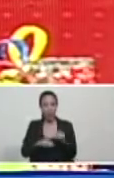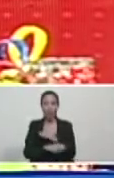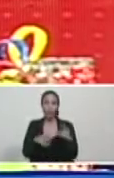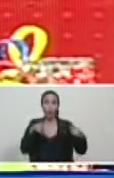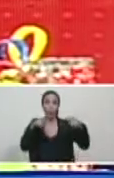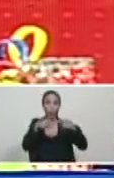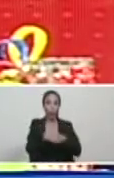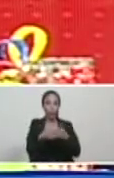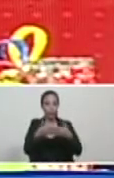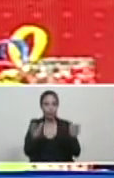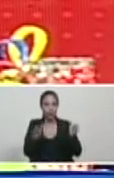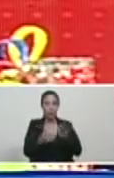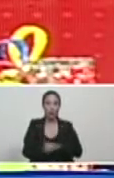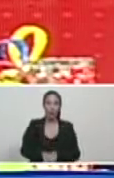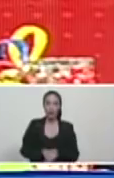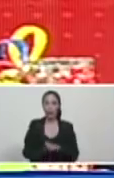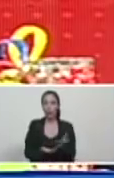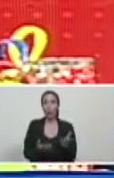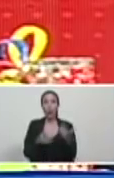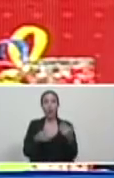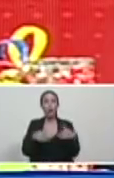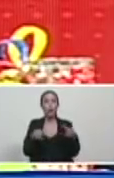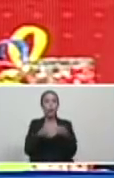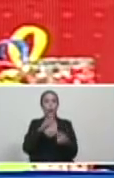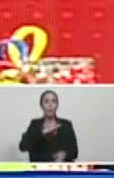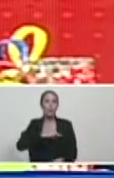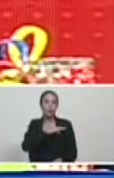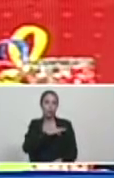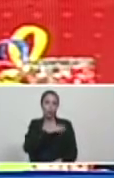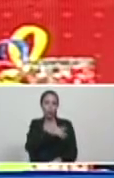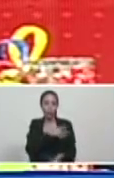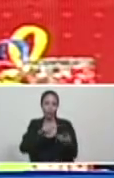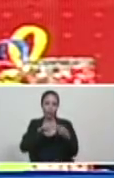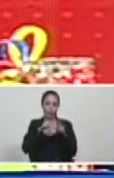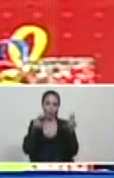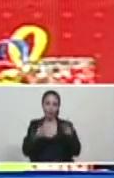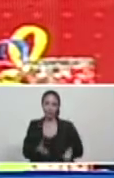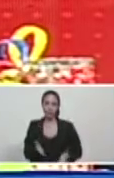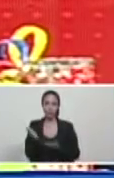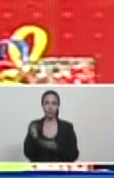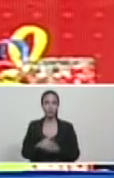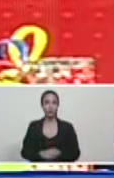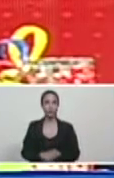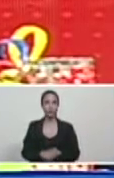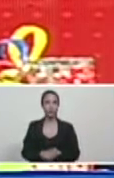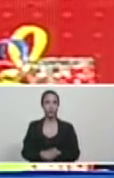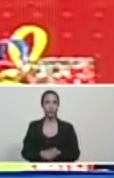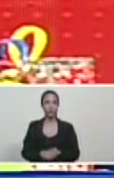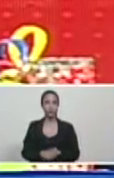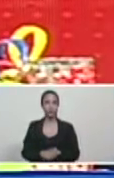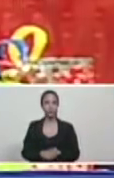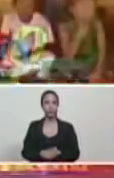inaugurar la gran base de misiones de paz, Hugo Chávez Frías. Adelante, Jason.